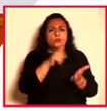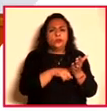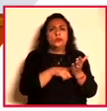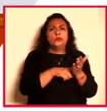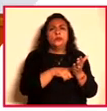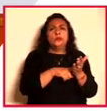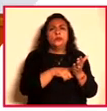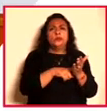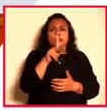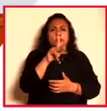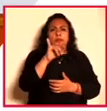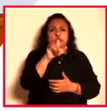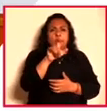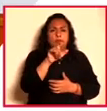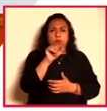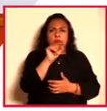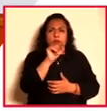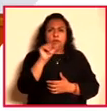es